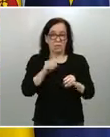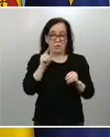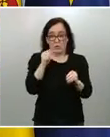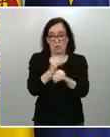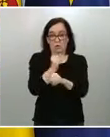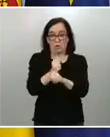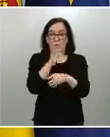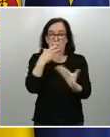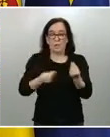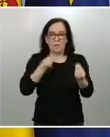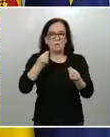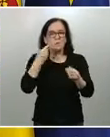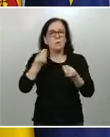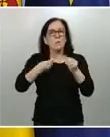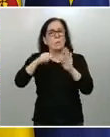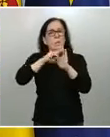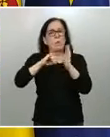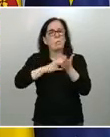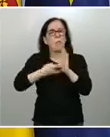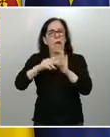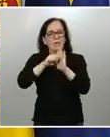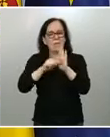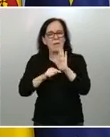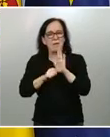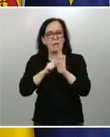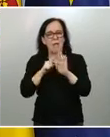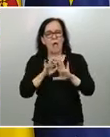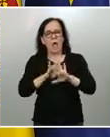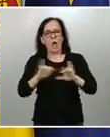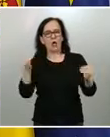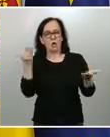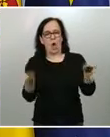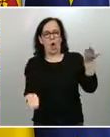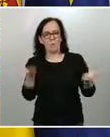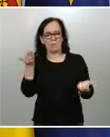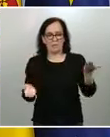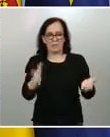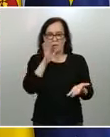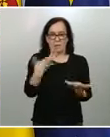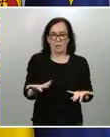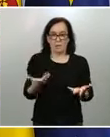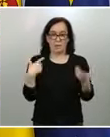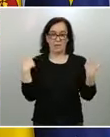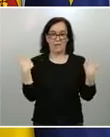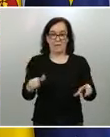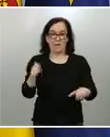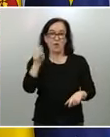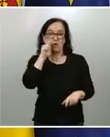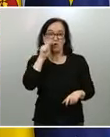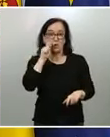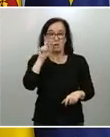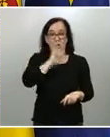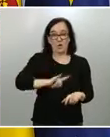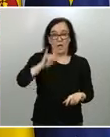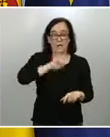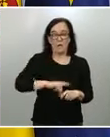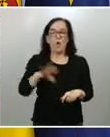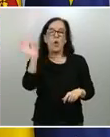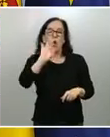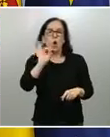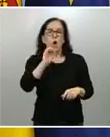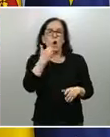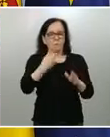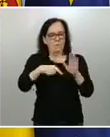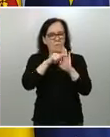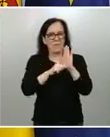medidas para compensar esta falta el sector turístico en canarias o como las medidas de carácter económico